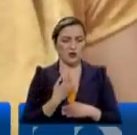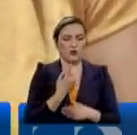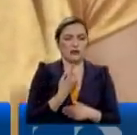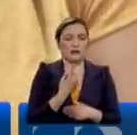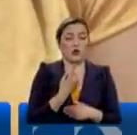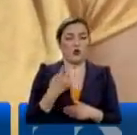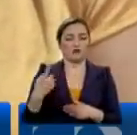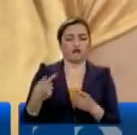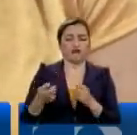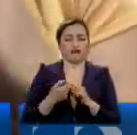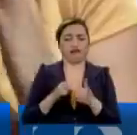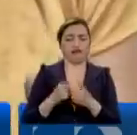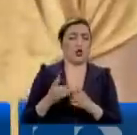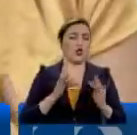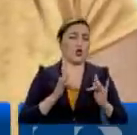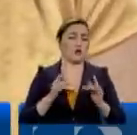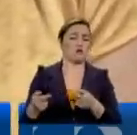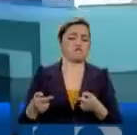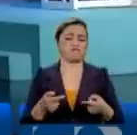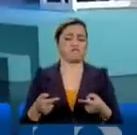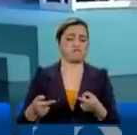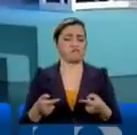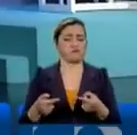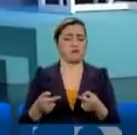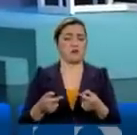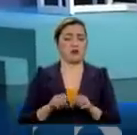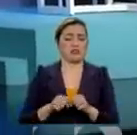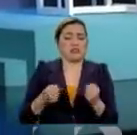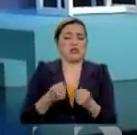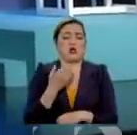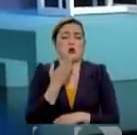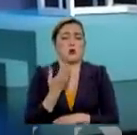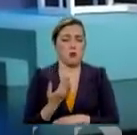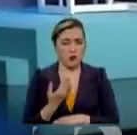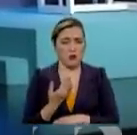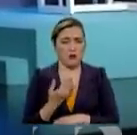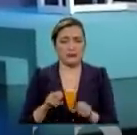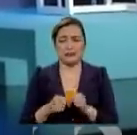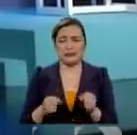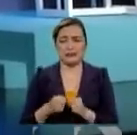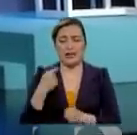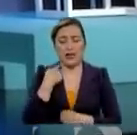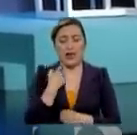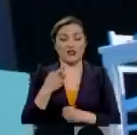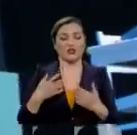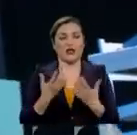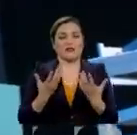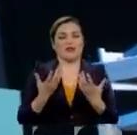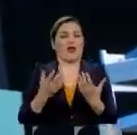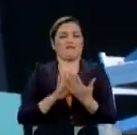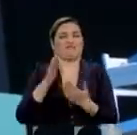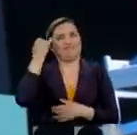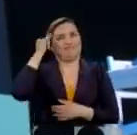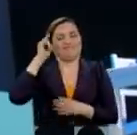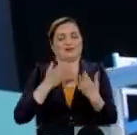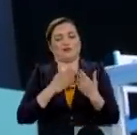la oportunidad de divertirnos un poco, tenemos todas las medidas de bioseguridad. Yo regresé a este mundo con mucha vergüenza y juré nunca más volver a jugar. En la obra